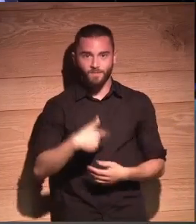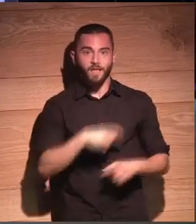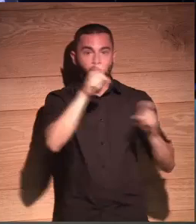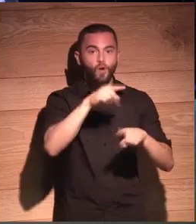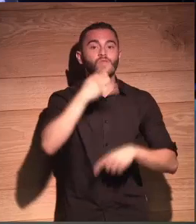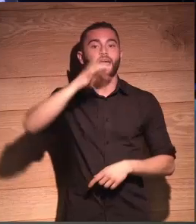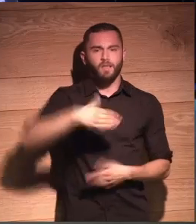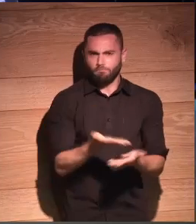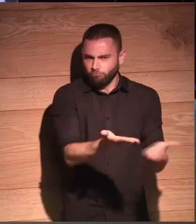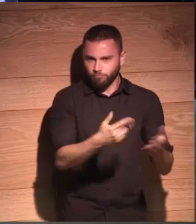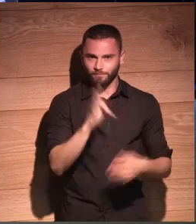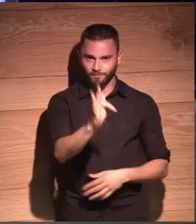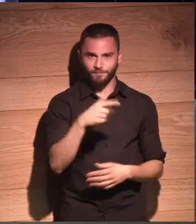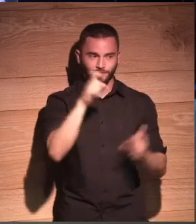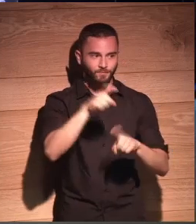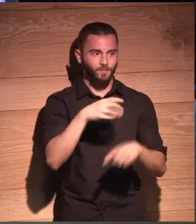preguntaba? Pues venga, adelante.